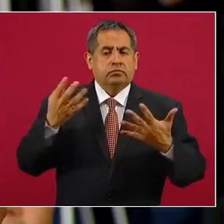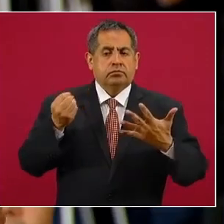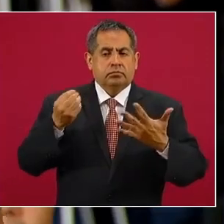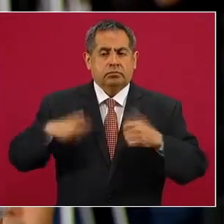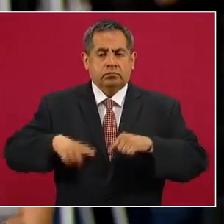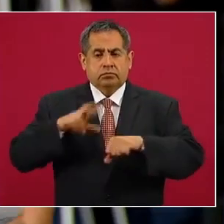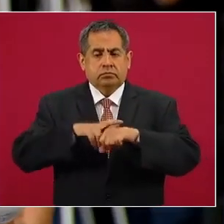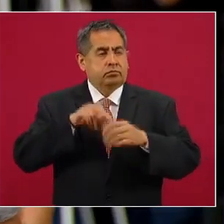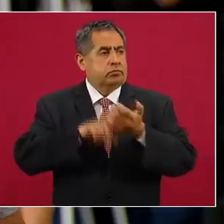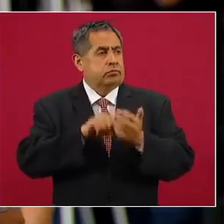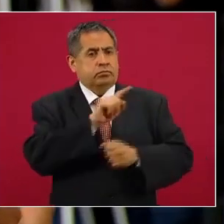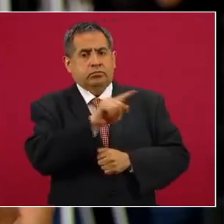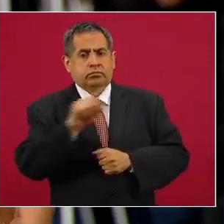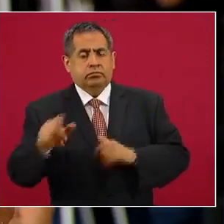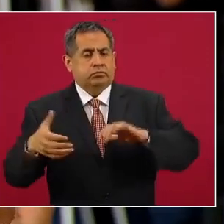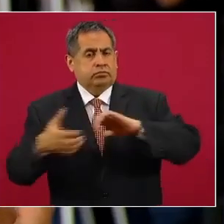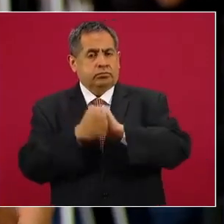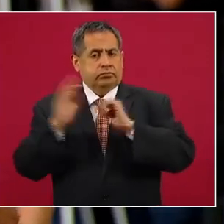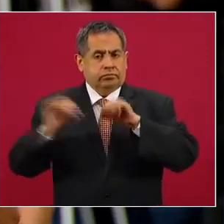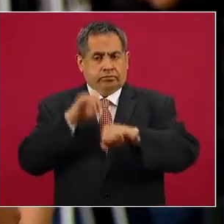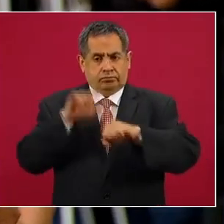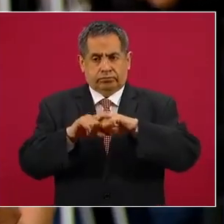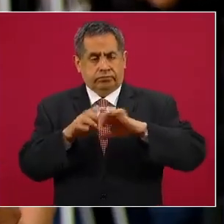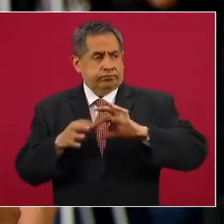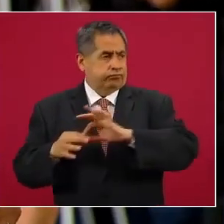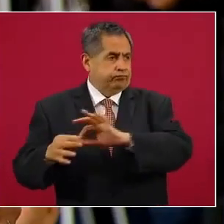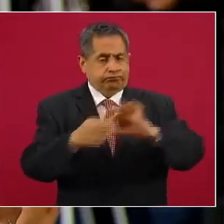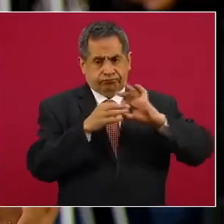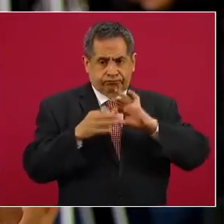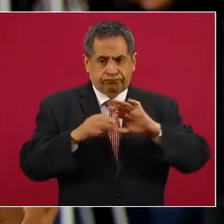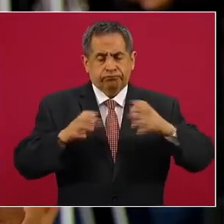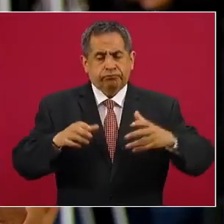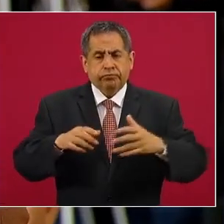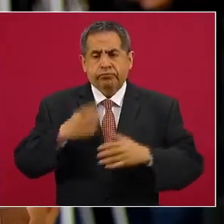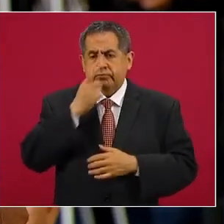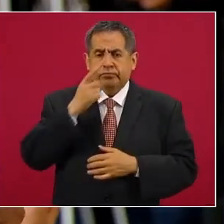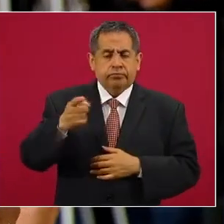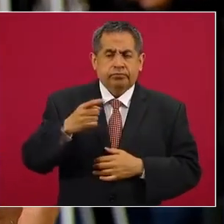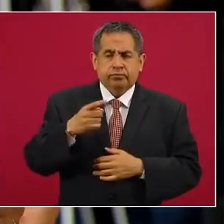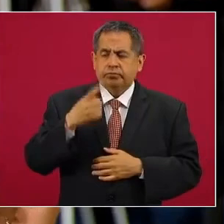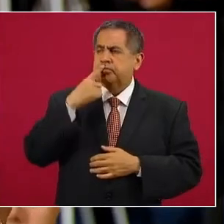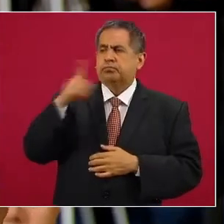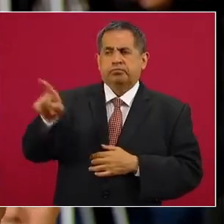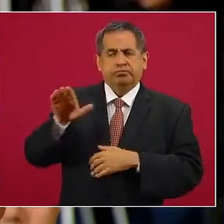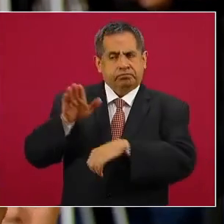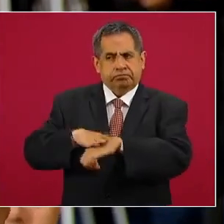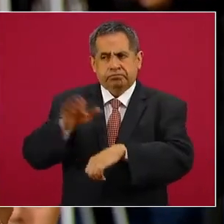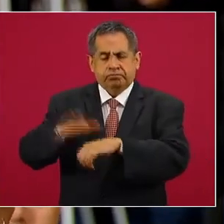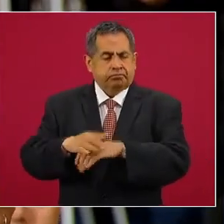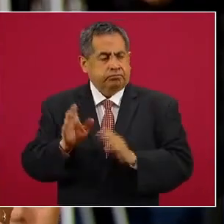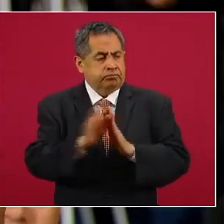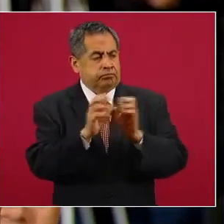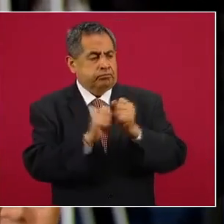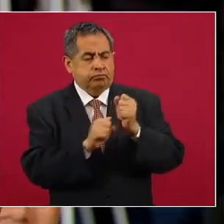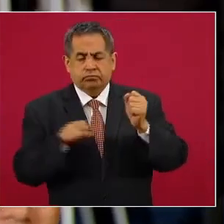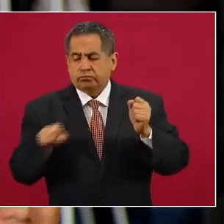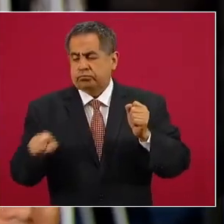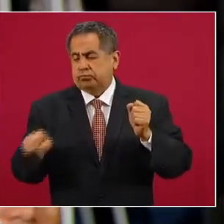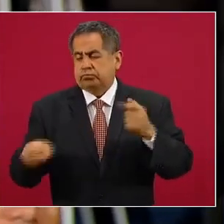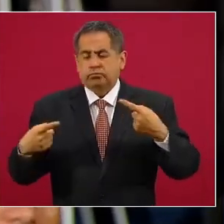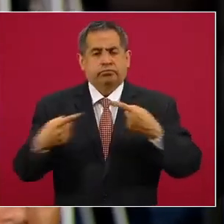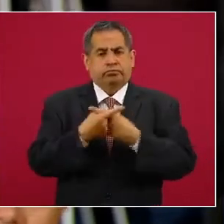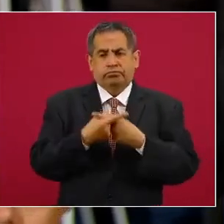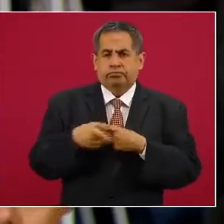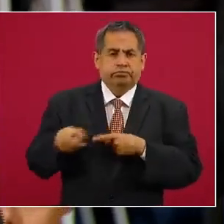de la Alianza Federalista acordaron aplicar controversias constitucionales y amparos a la